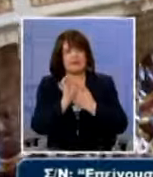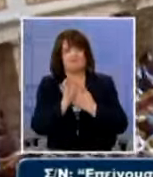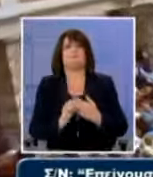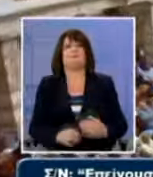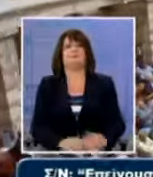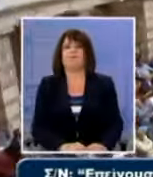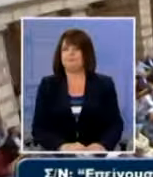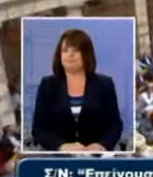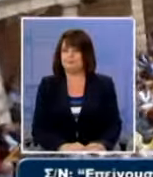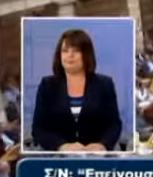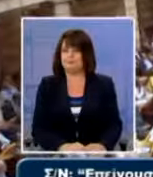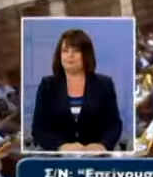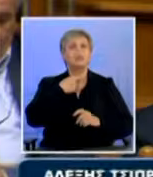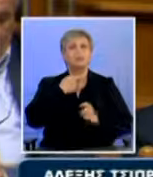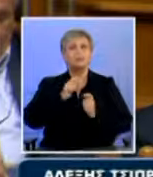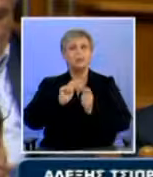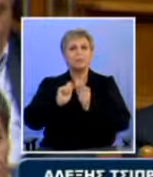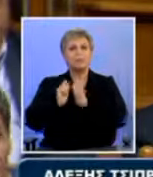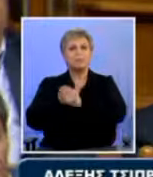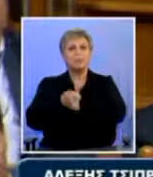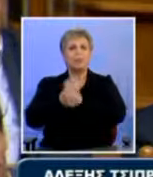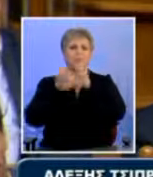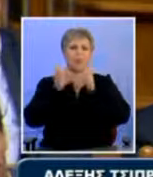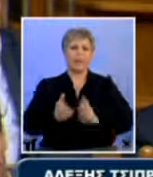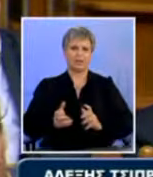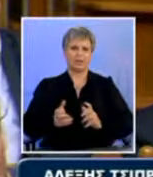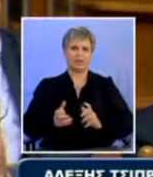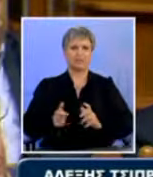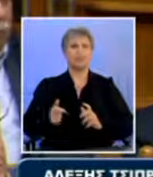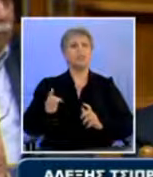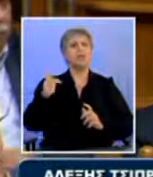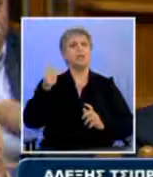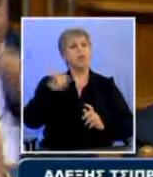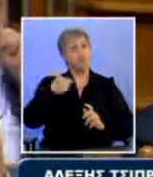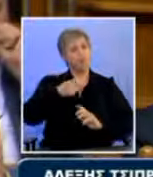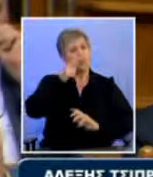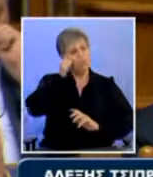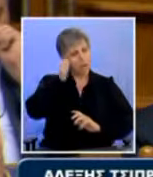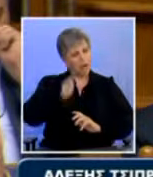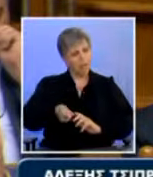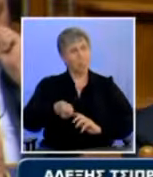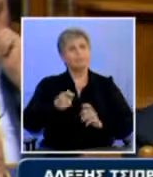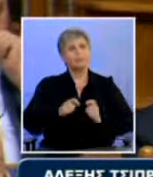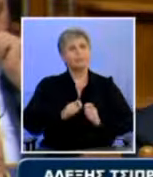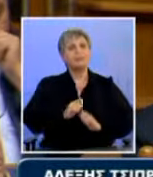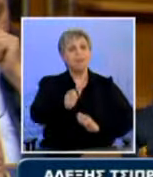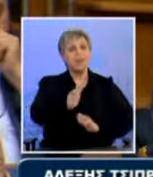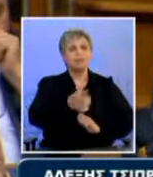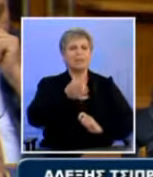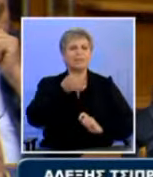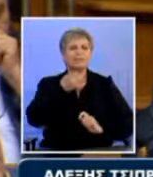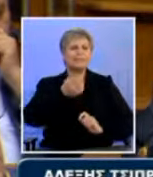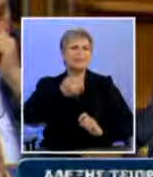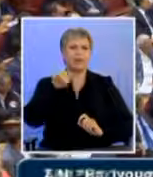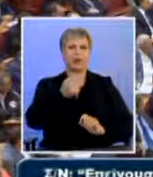grupo parlamentario recalcó que el gobierno tenía tres opciones aceptar el acuerdo actual en el que dijo que no cree Pero